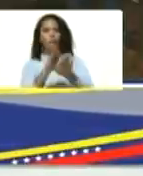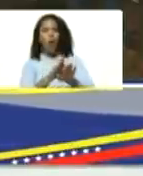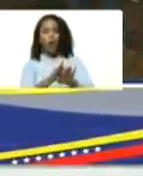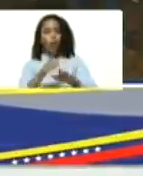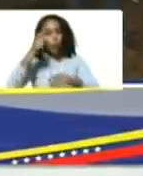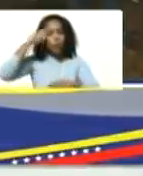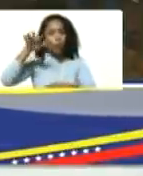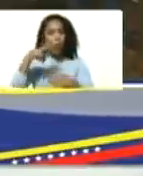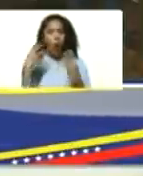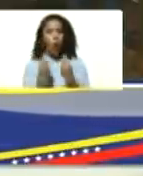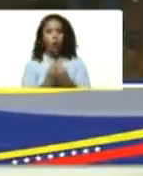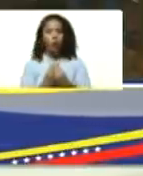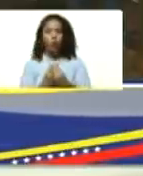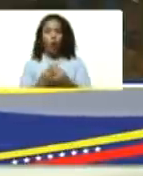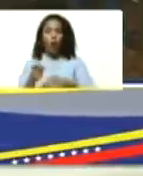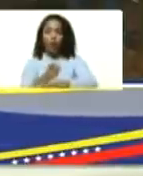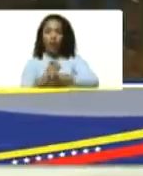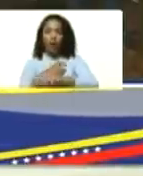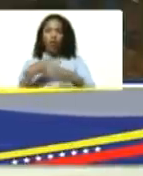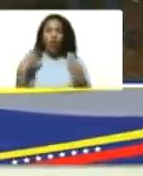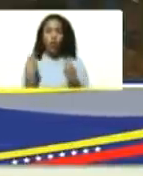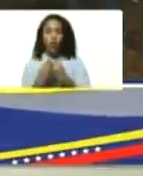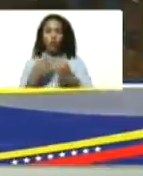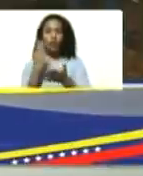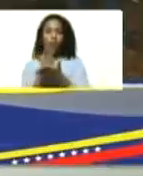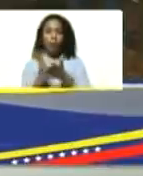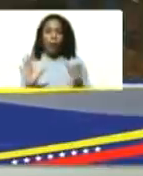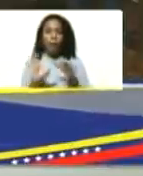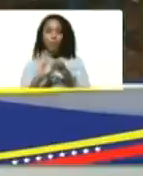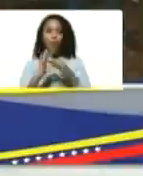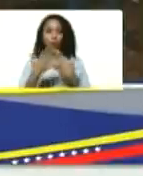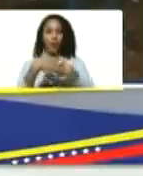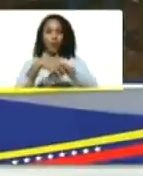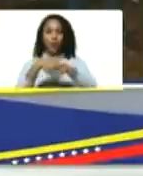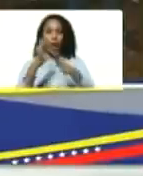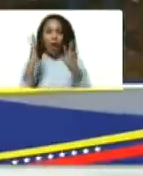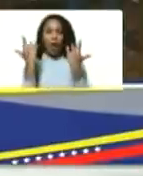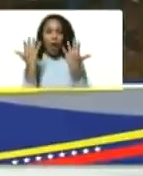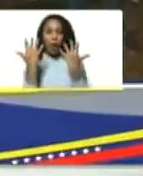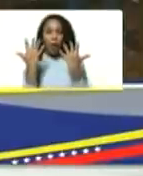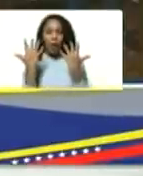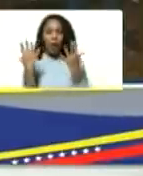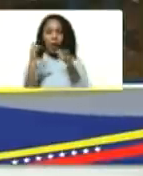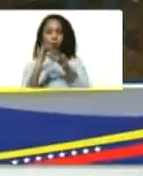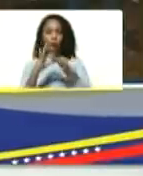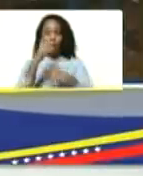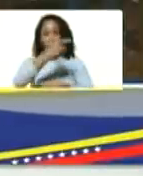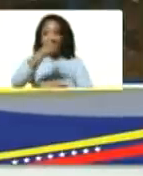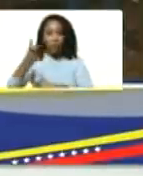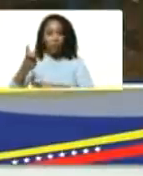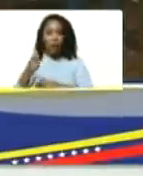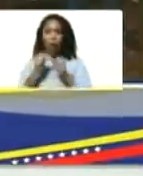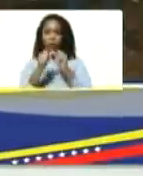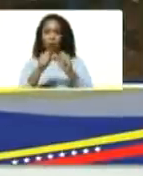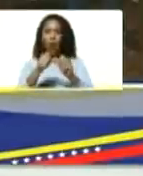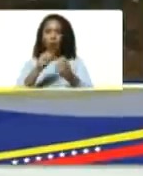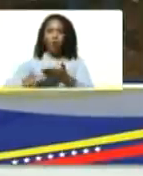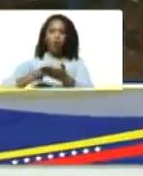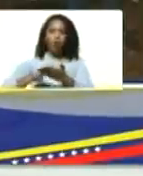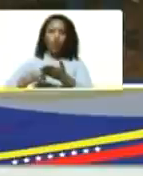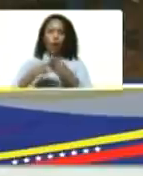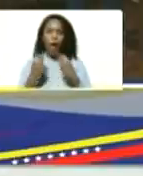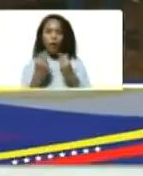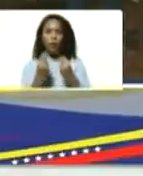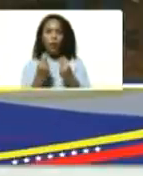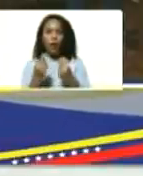y gobernando siempre de la mano de la gente piñate sigamos recuperando la economía